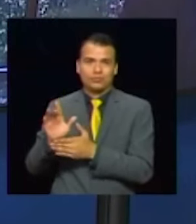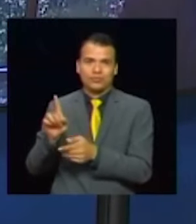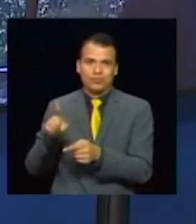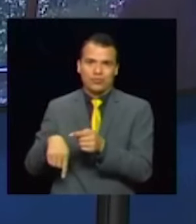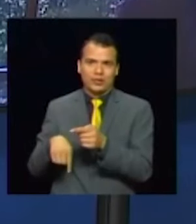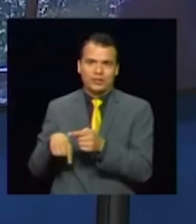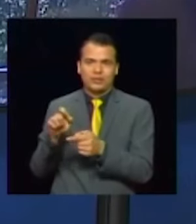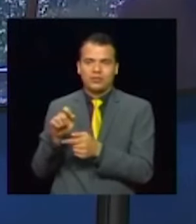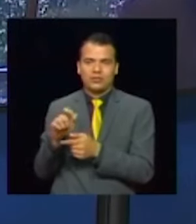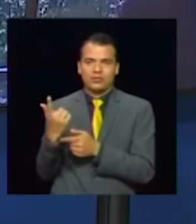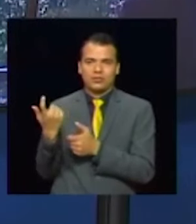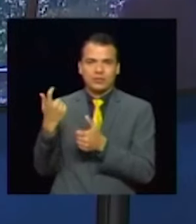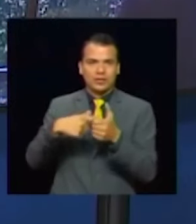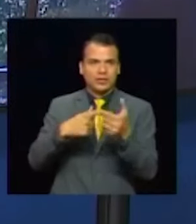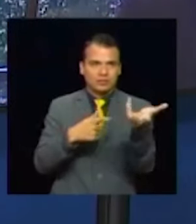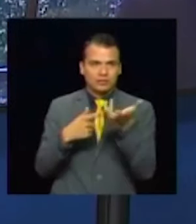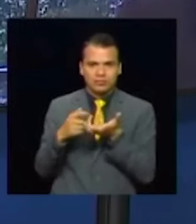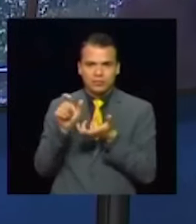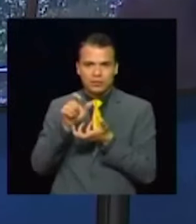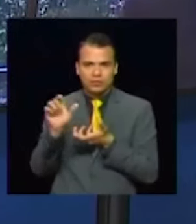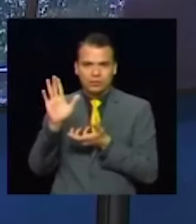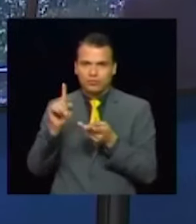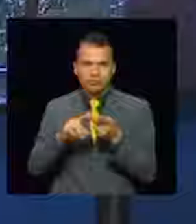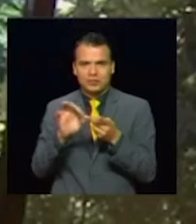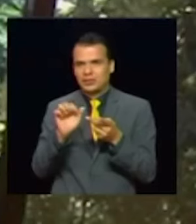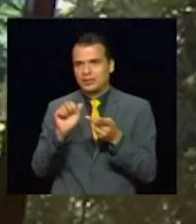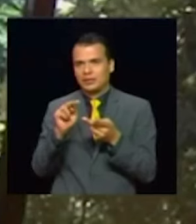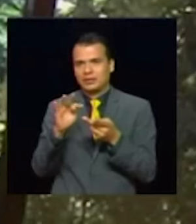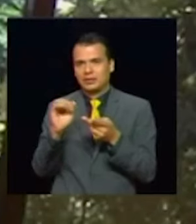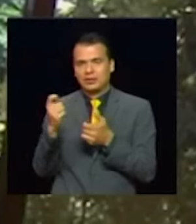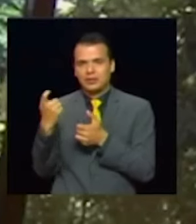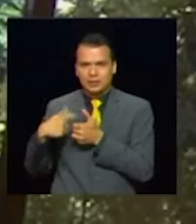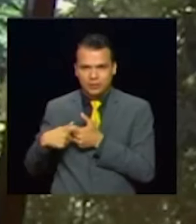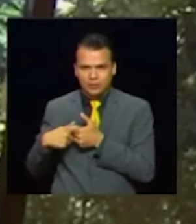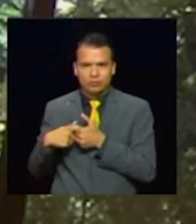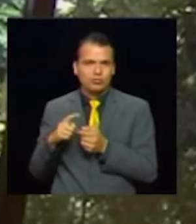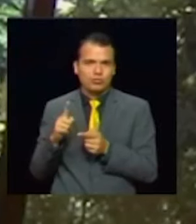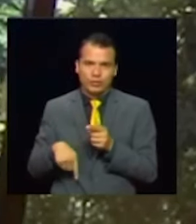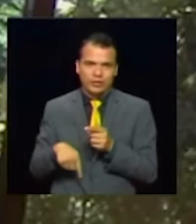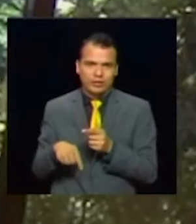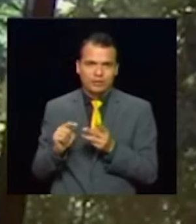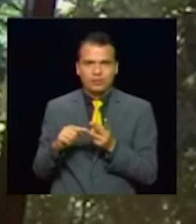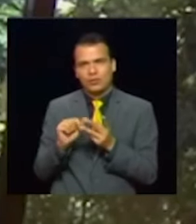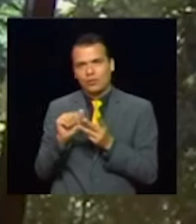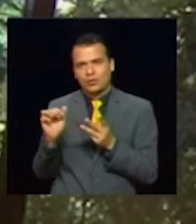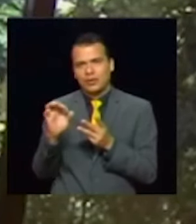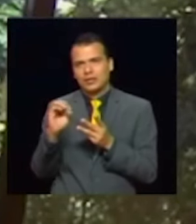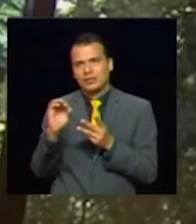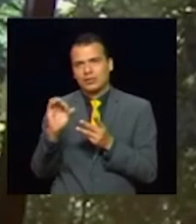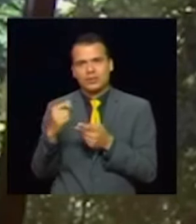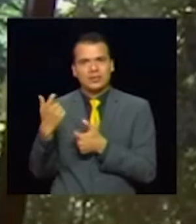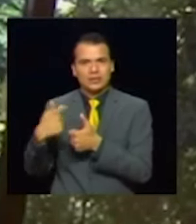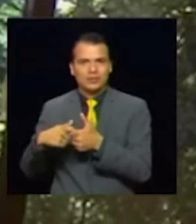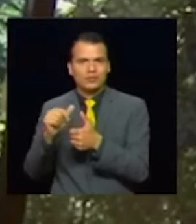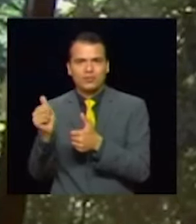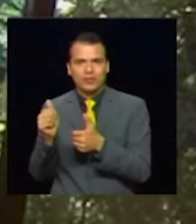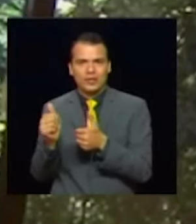La nueva EPS no podría, no lo podría hacer Sanitas, no lo podría hacer cualquiera de las otras 5 intervenidas.